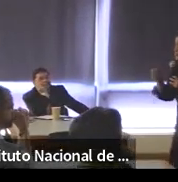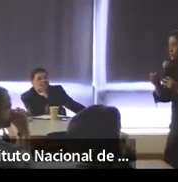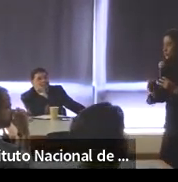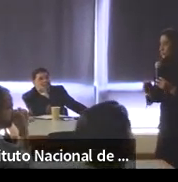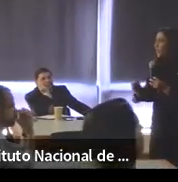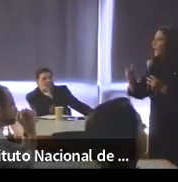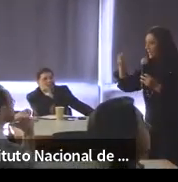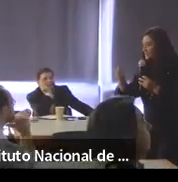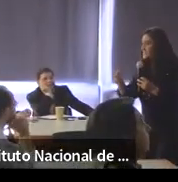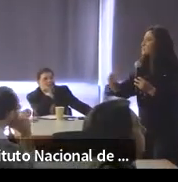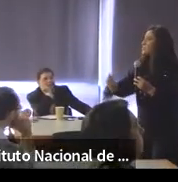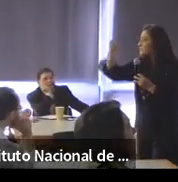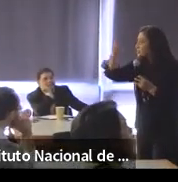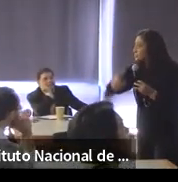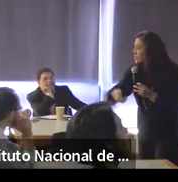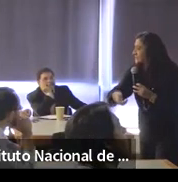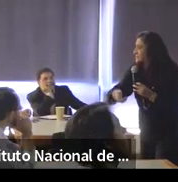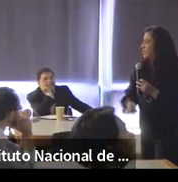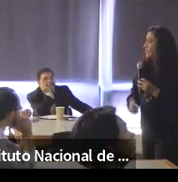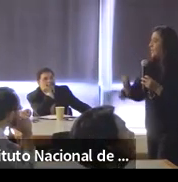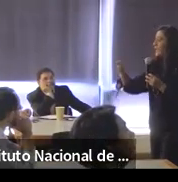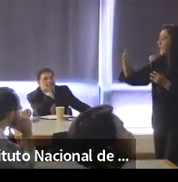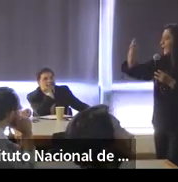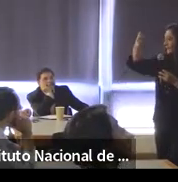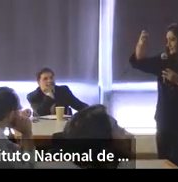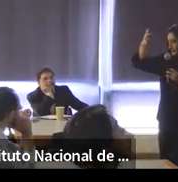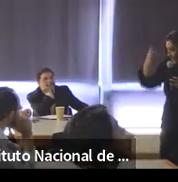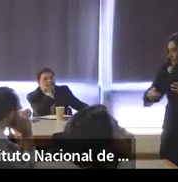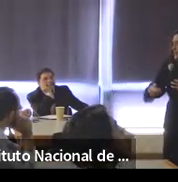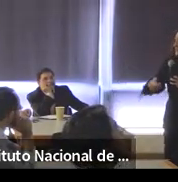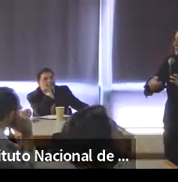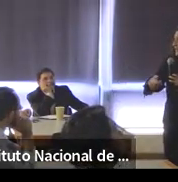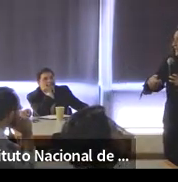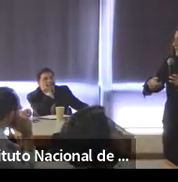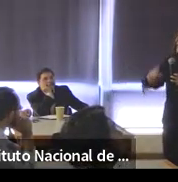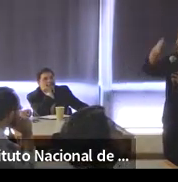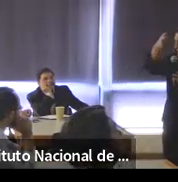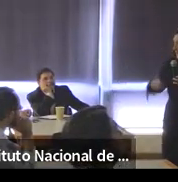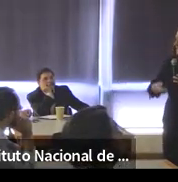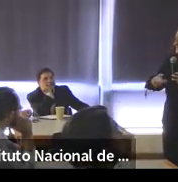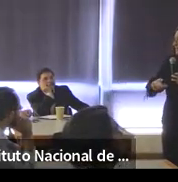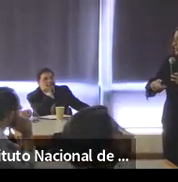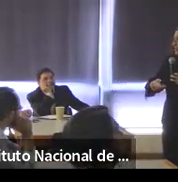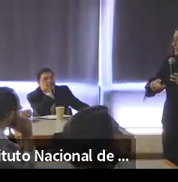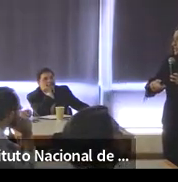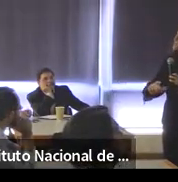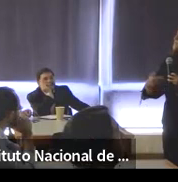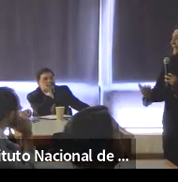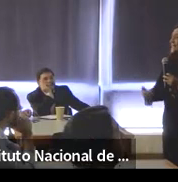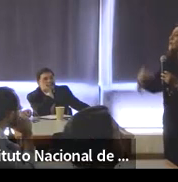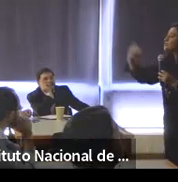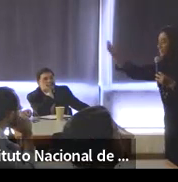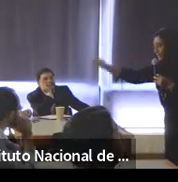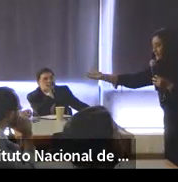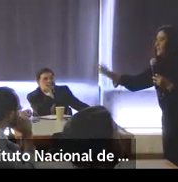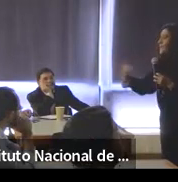con mucho gusto Ahora mismo remito su caso a tal persona que tiene este nombre para